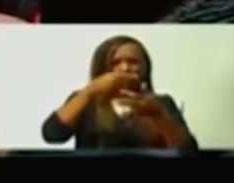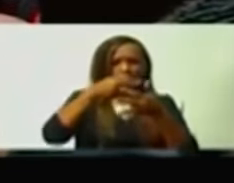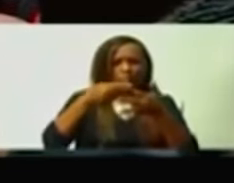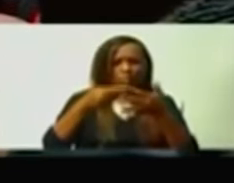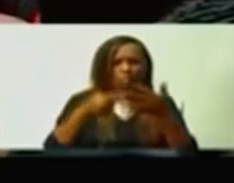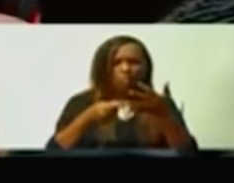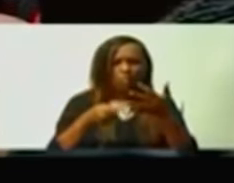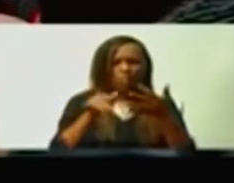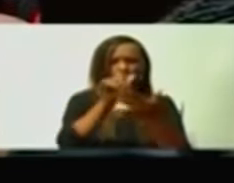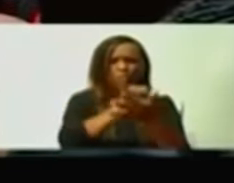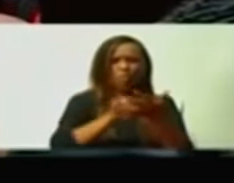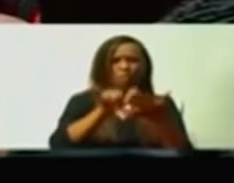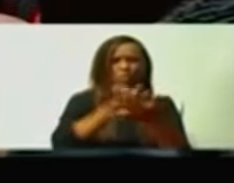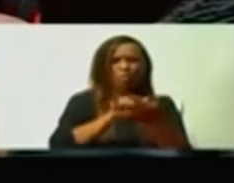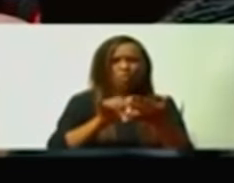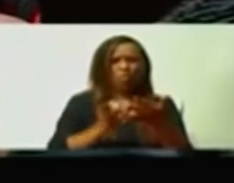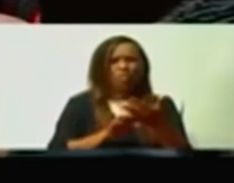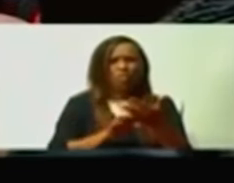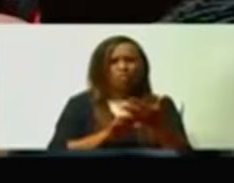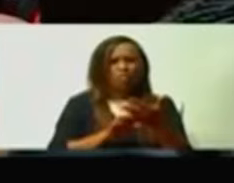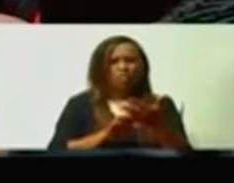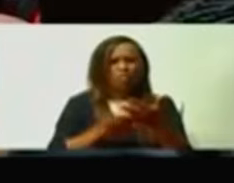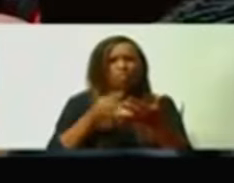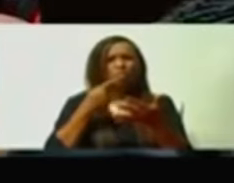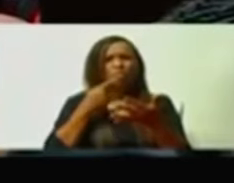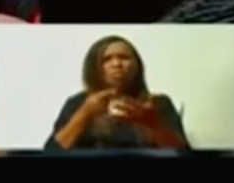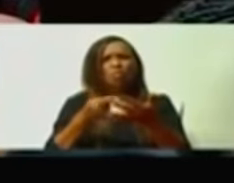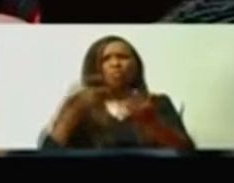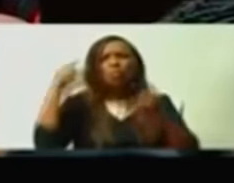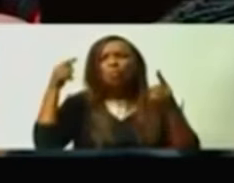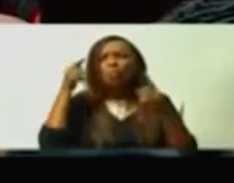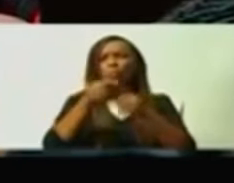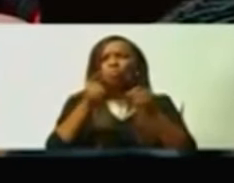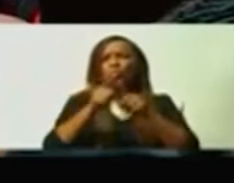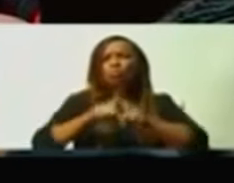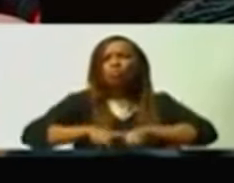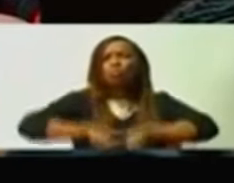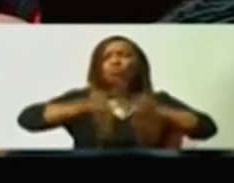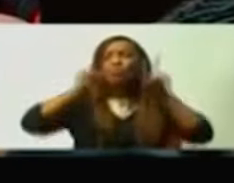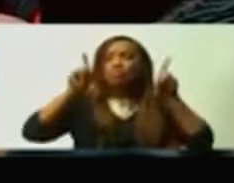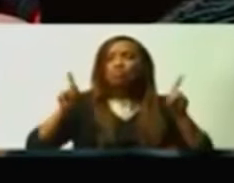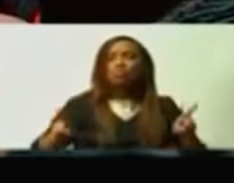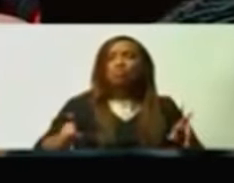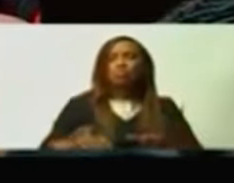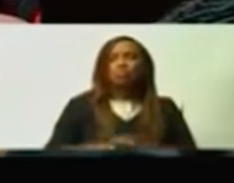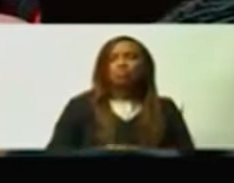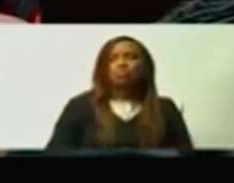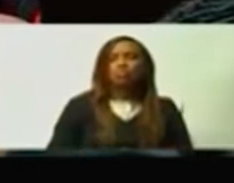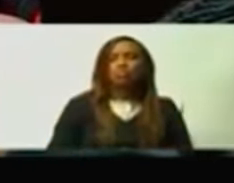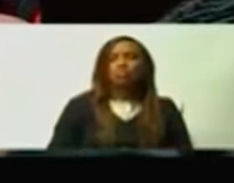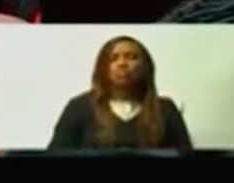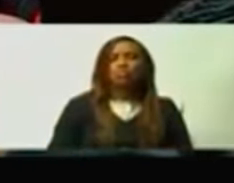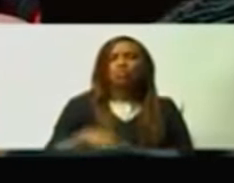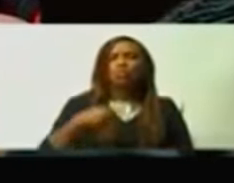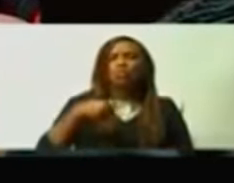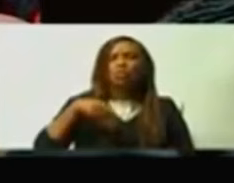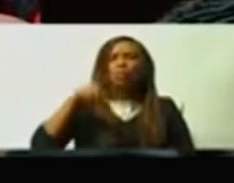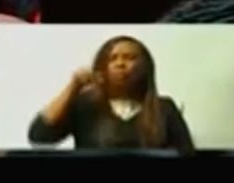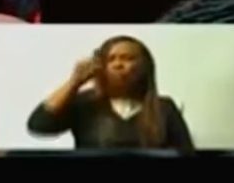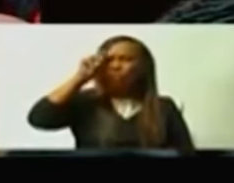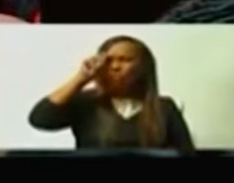renovar un contrato. Y uno se pregunta, ¿se hace necesario o hace falta, 17 años después de aprobada la